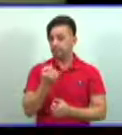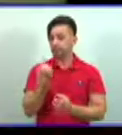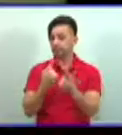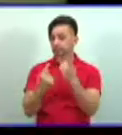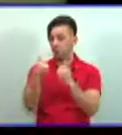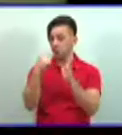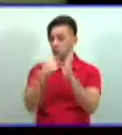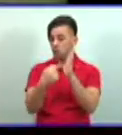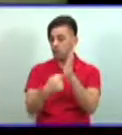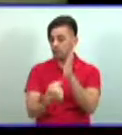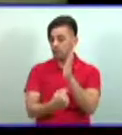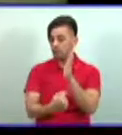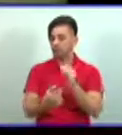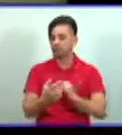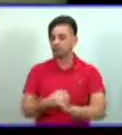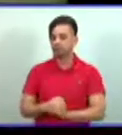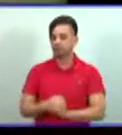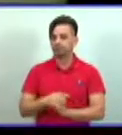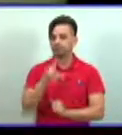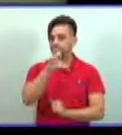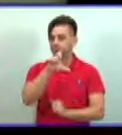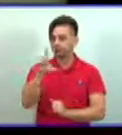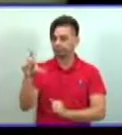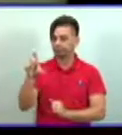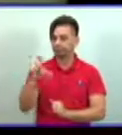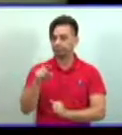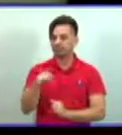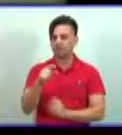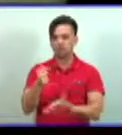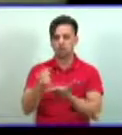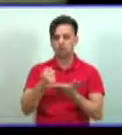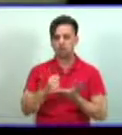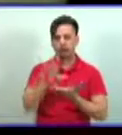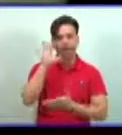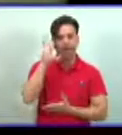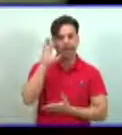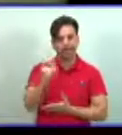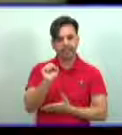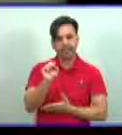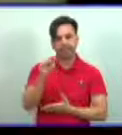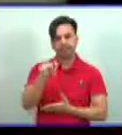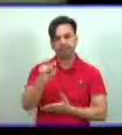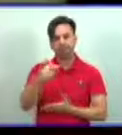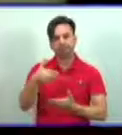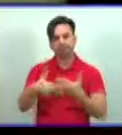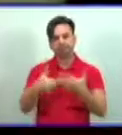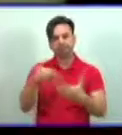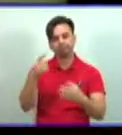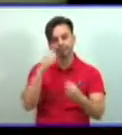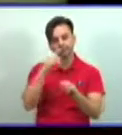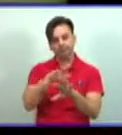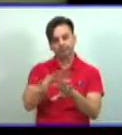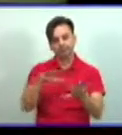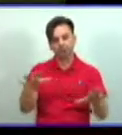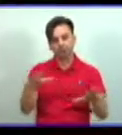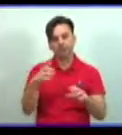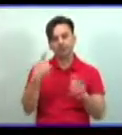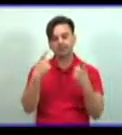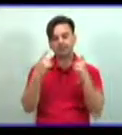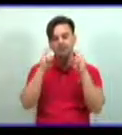en las diapositivas que nos van a ayudar a entender este fenómeno que sucede en la atmósfera y que es necesario para la